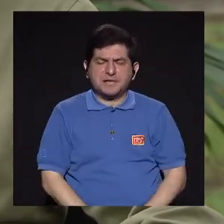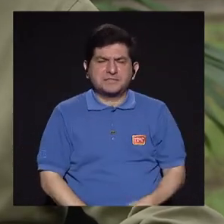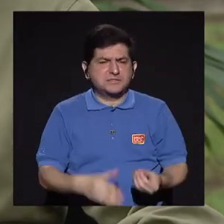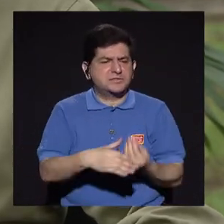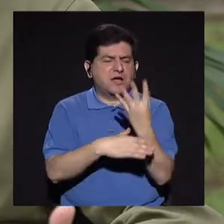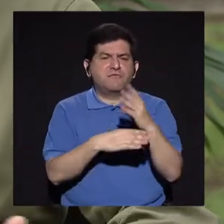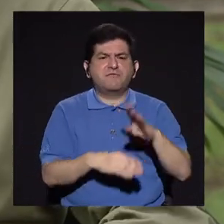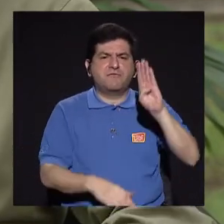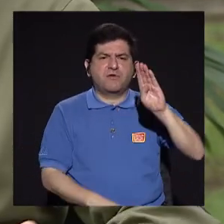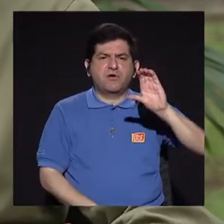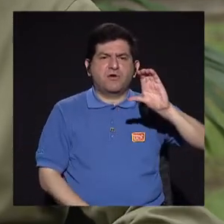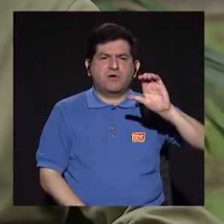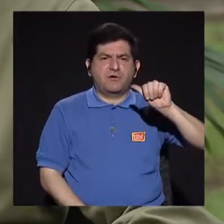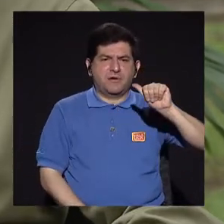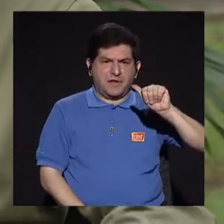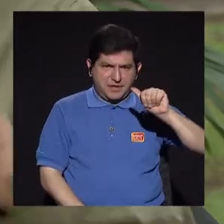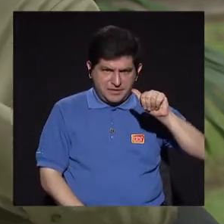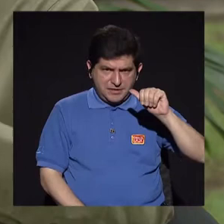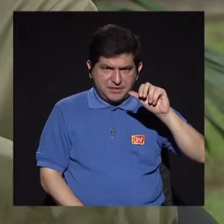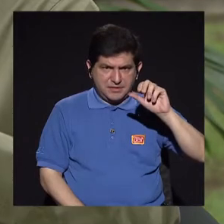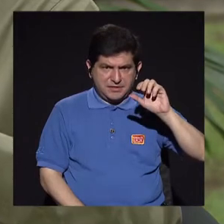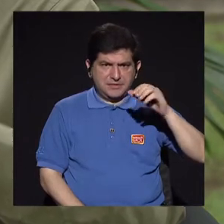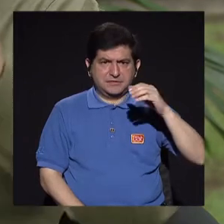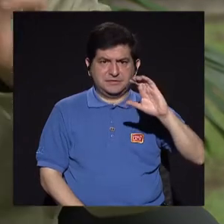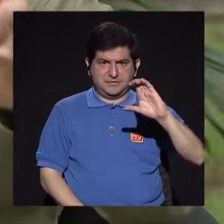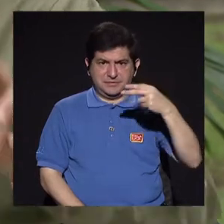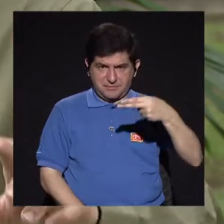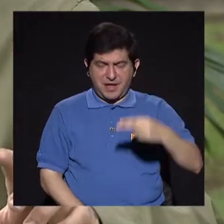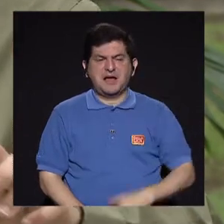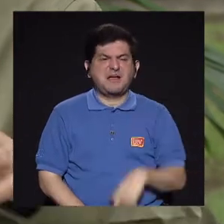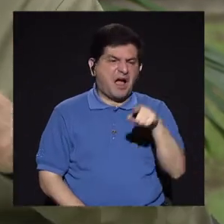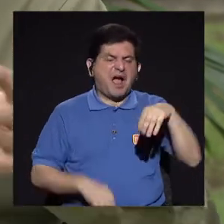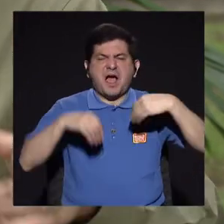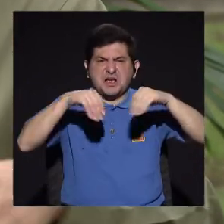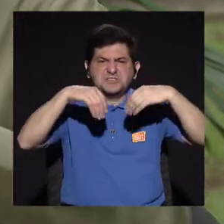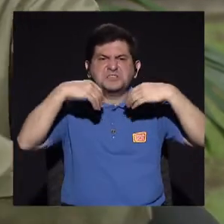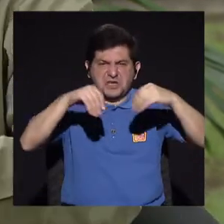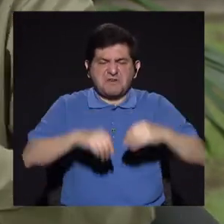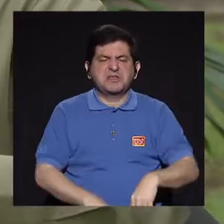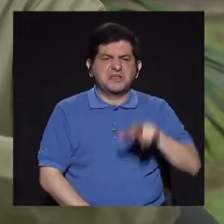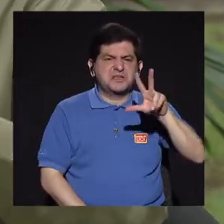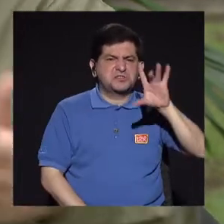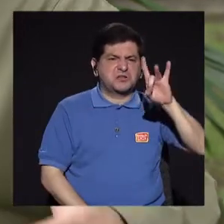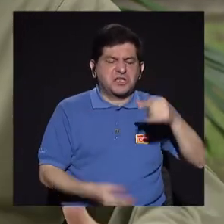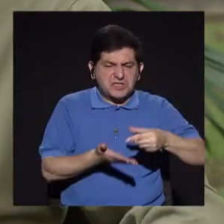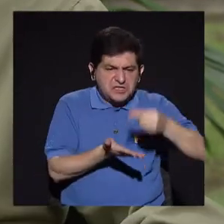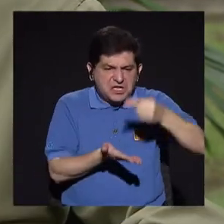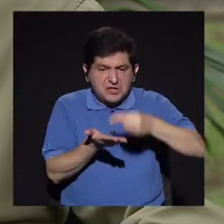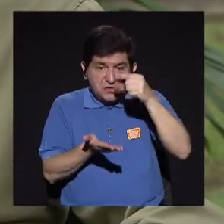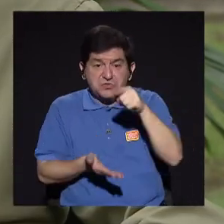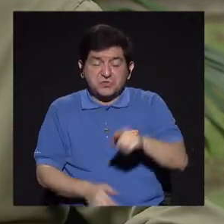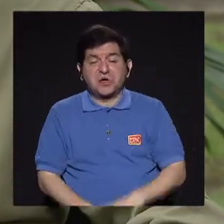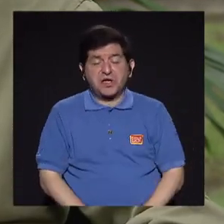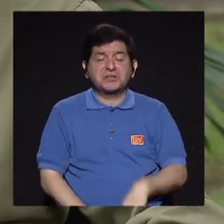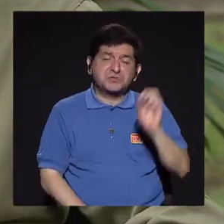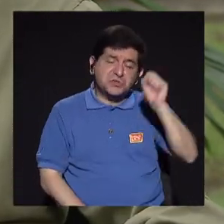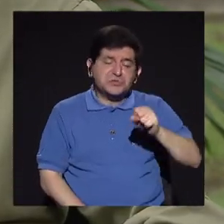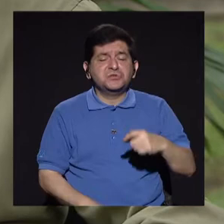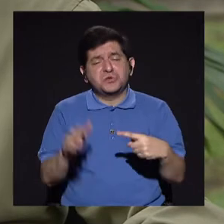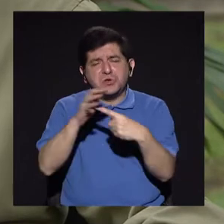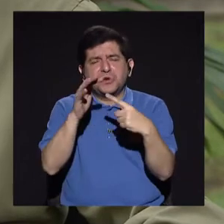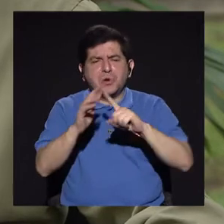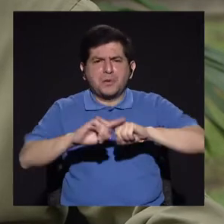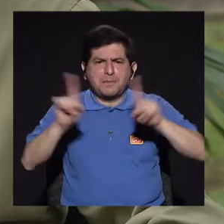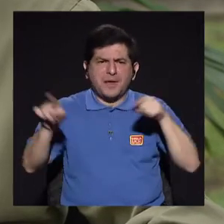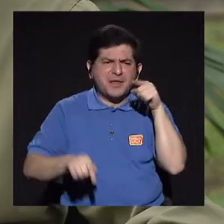flores de Bach son 38 remedios florales que vienen en frasquitos y que te venden en una farmacia, que por supuesto es lo que ha hecho popular las flores de Bach. Pero las flores